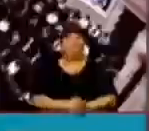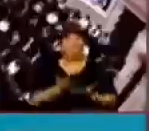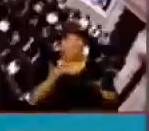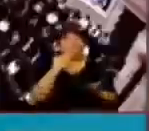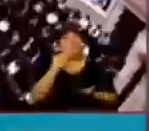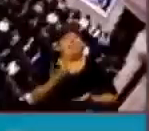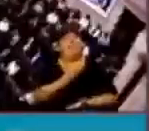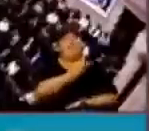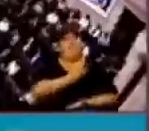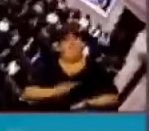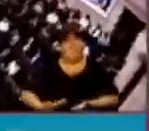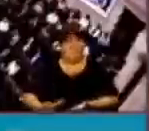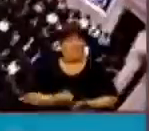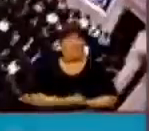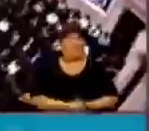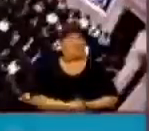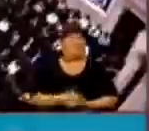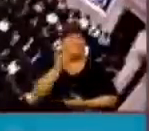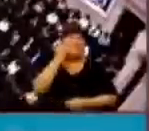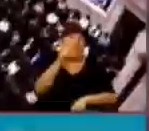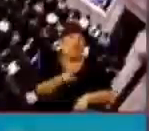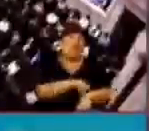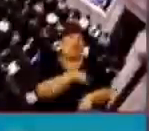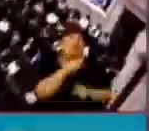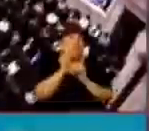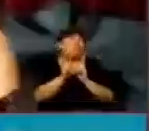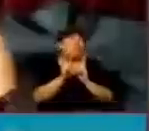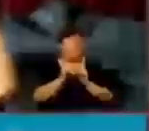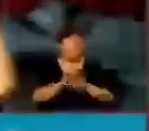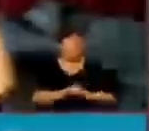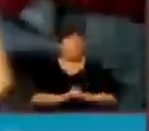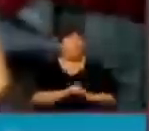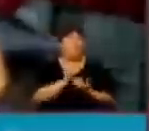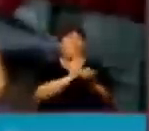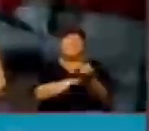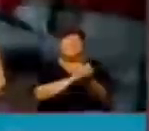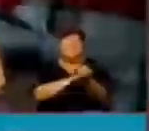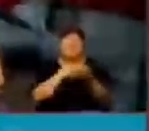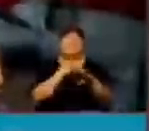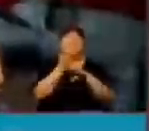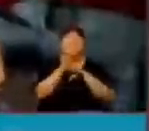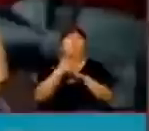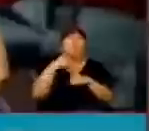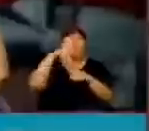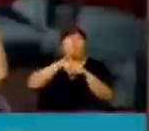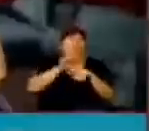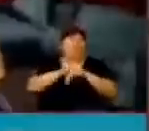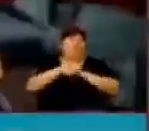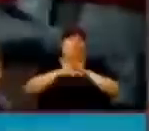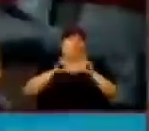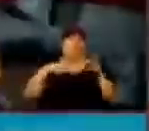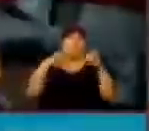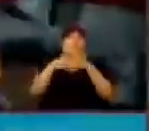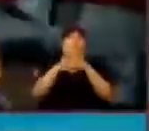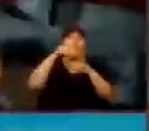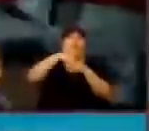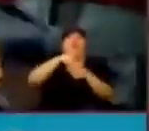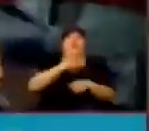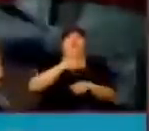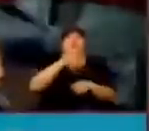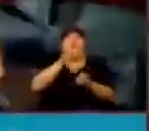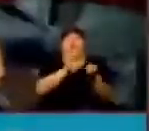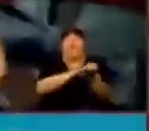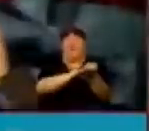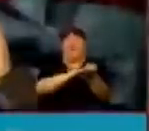etiquetado frontal, la ley de envases, no son leyes que sirven para un mejor funcionamiento del sistema